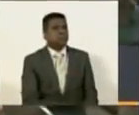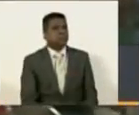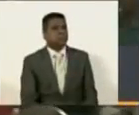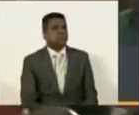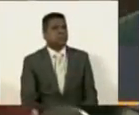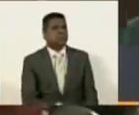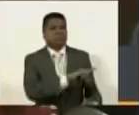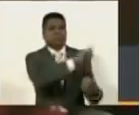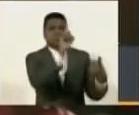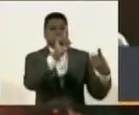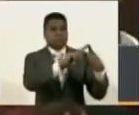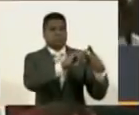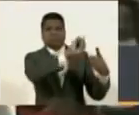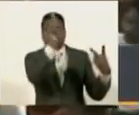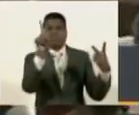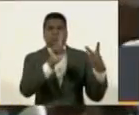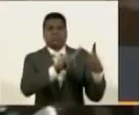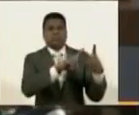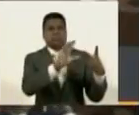Aragua,